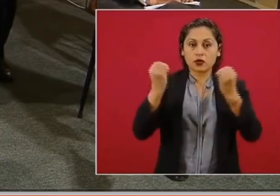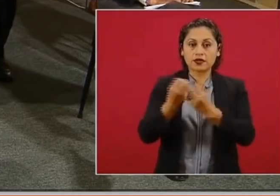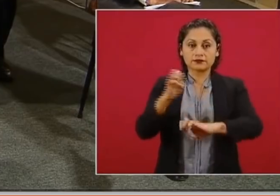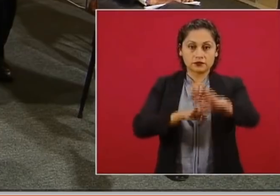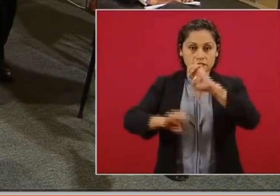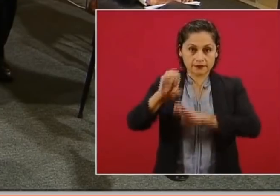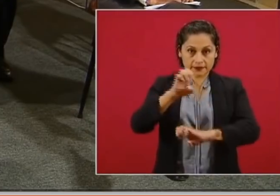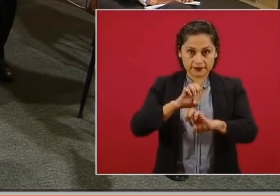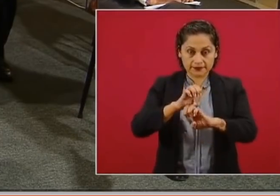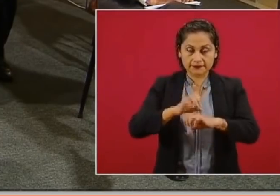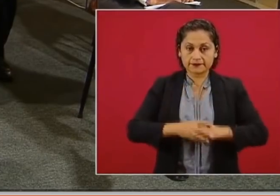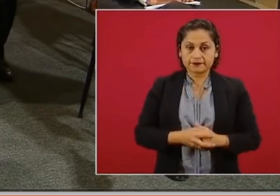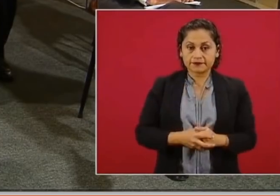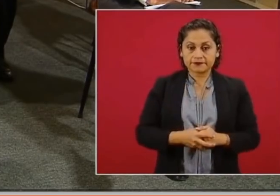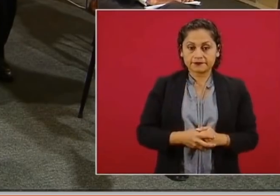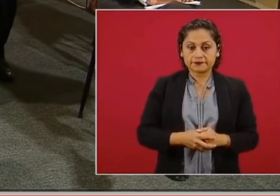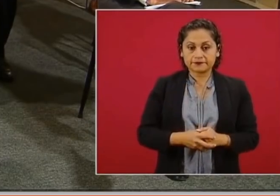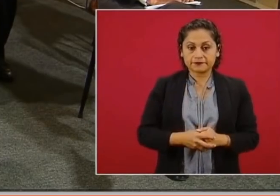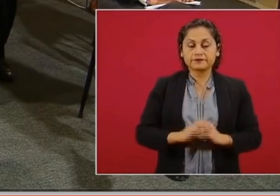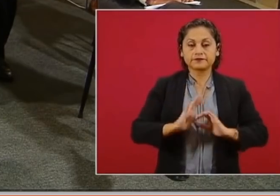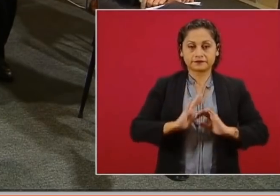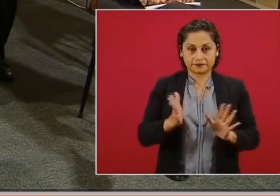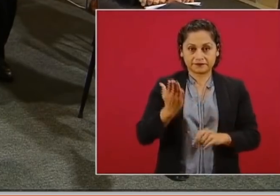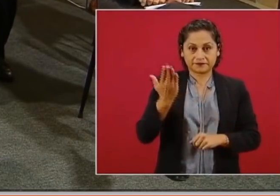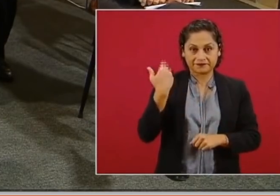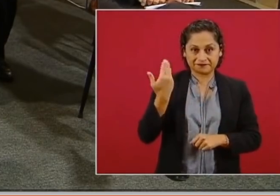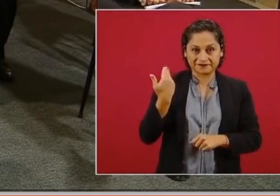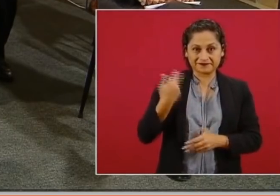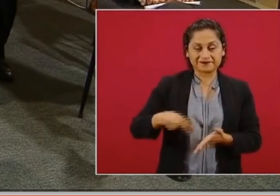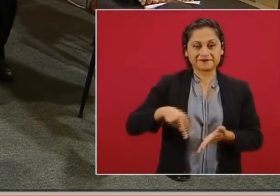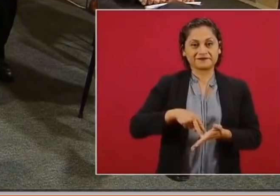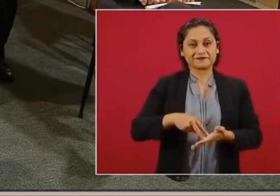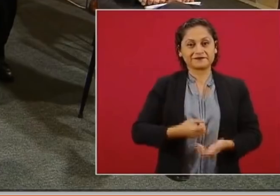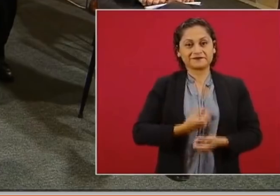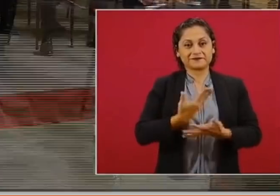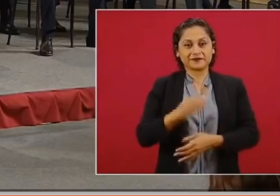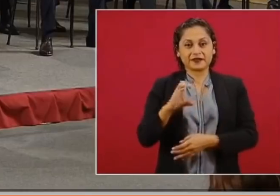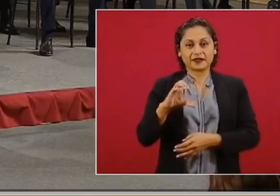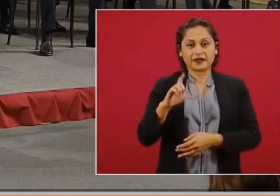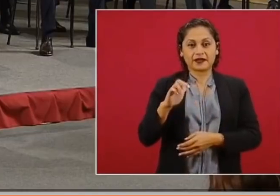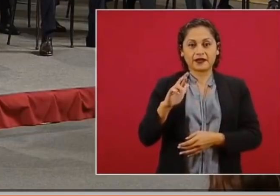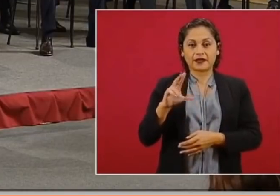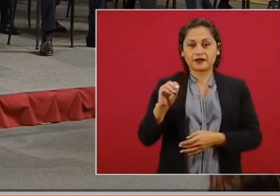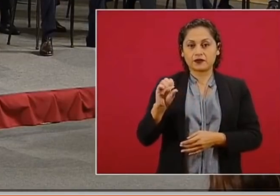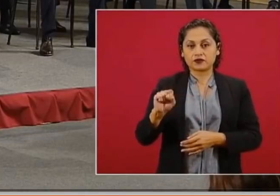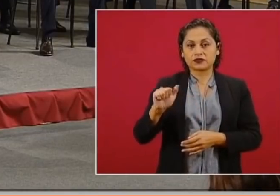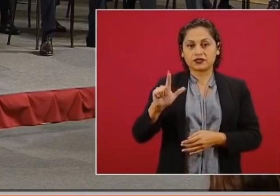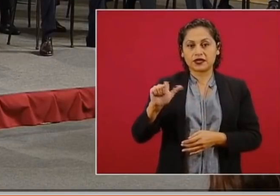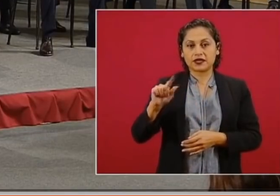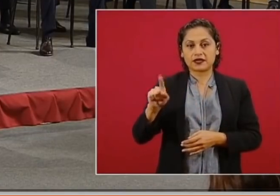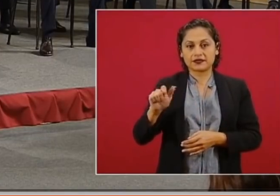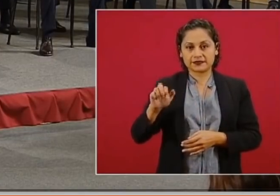empresariales, ya escuchamos a Carlos Salazar Lomelín, que tomó